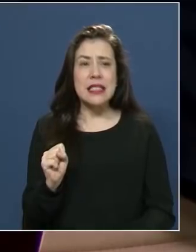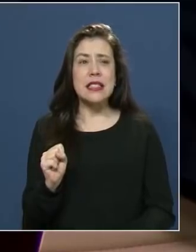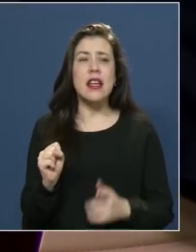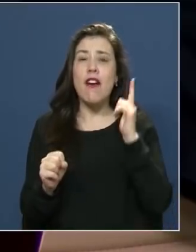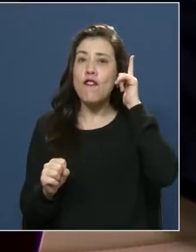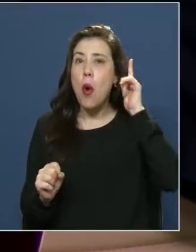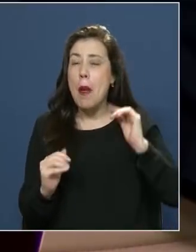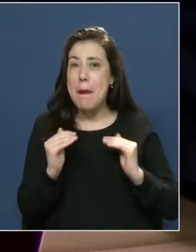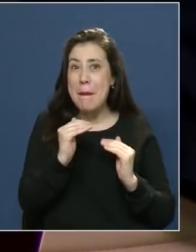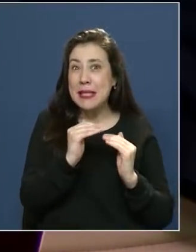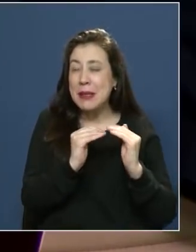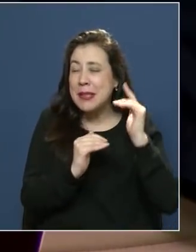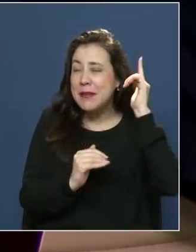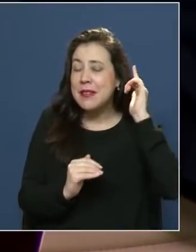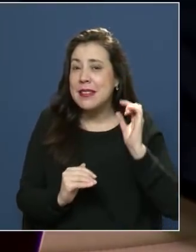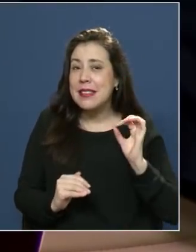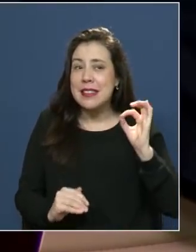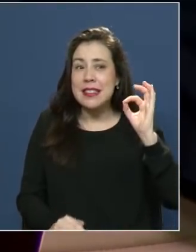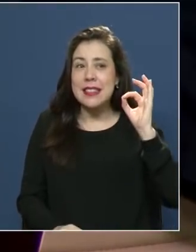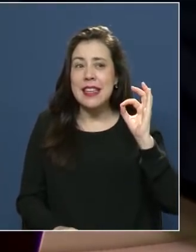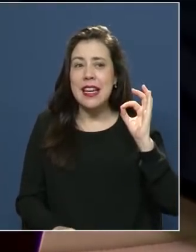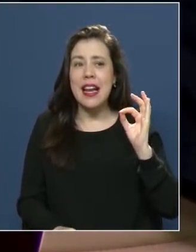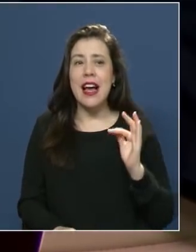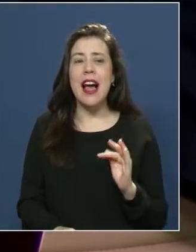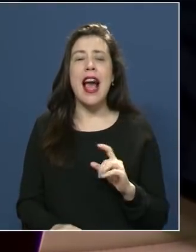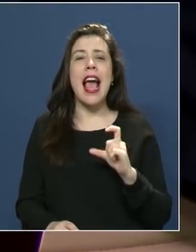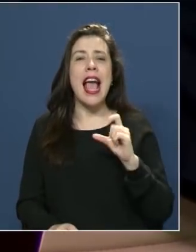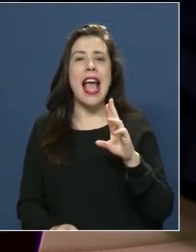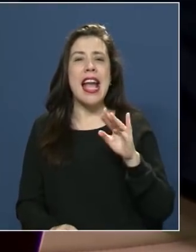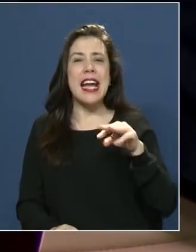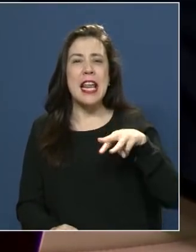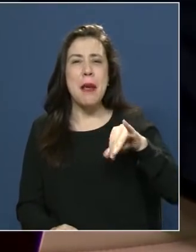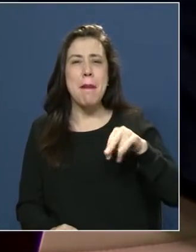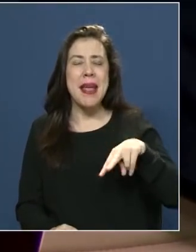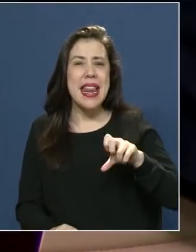el volumen, Fiscales Ad Hoc y Criminal, por ejemplo.